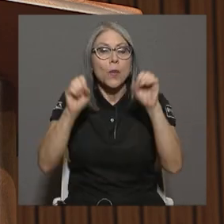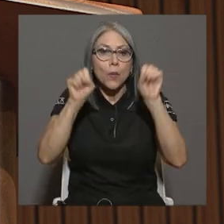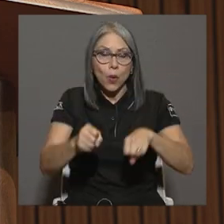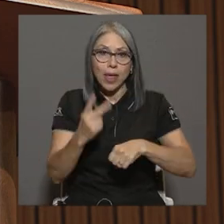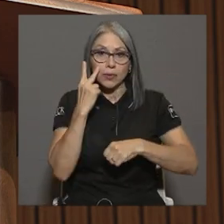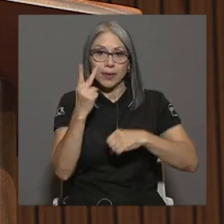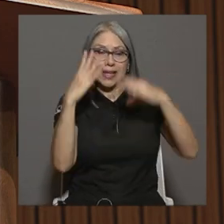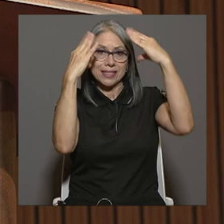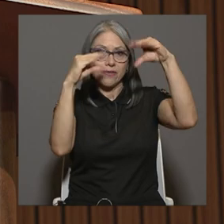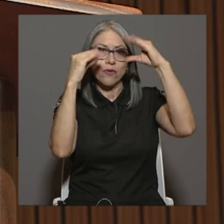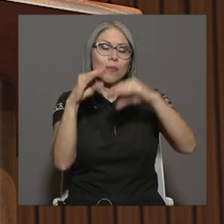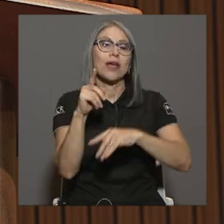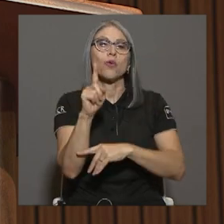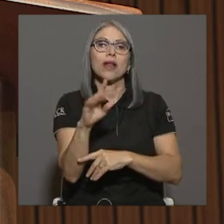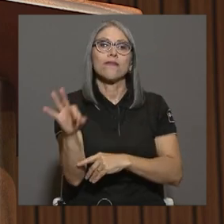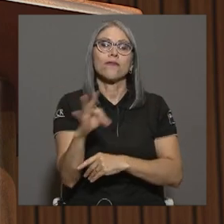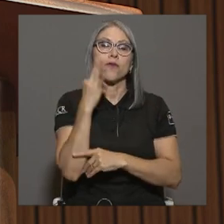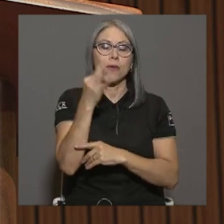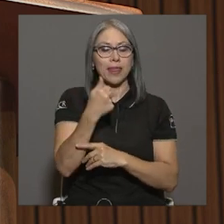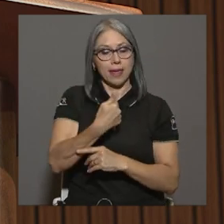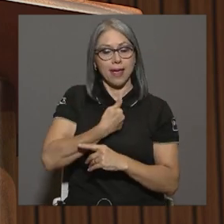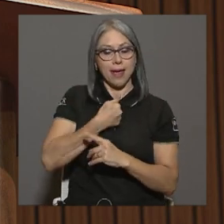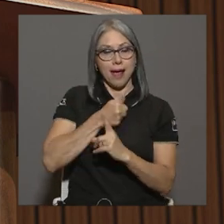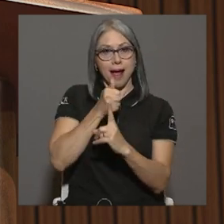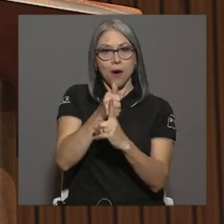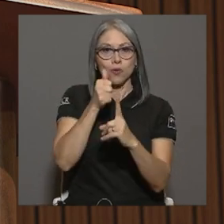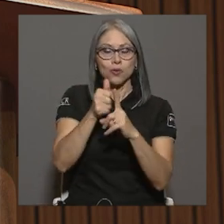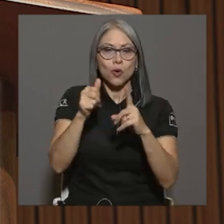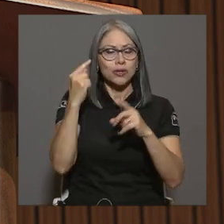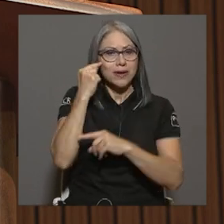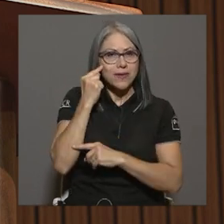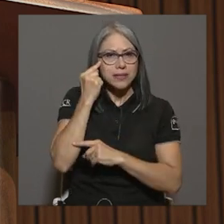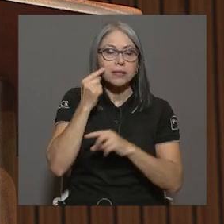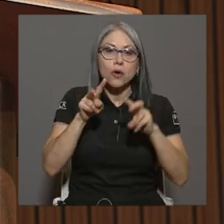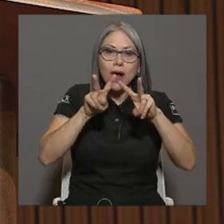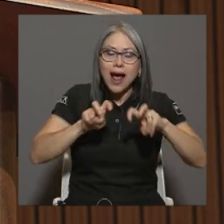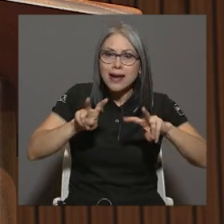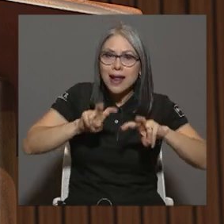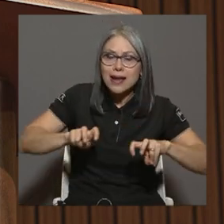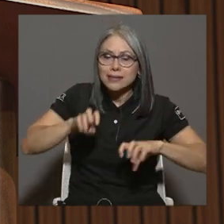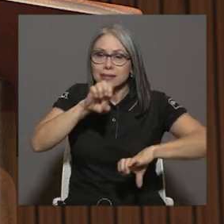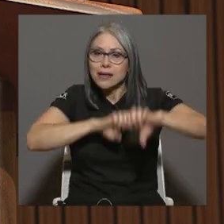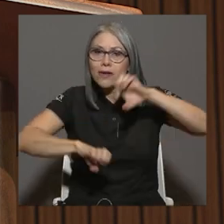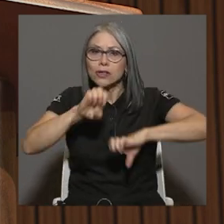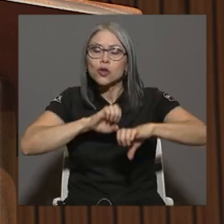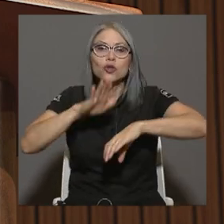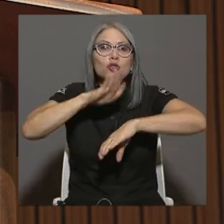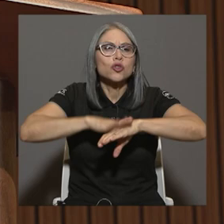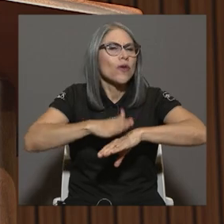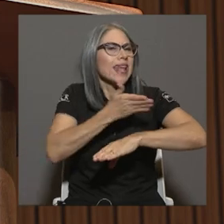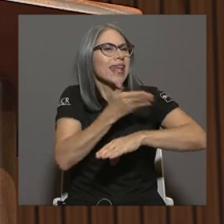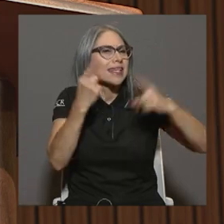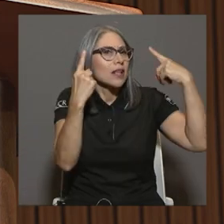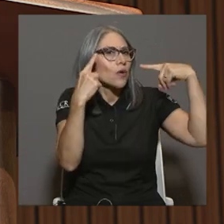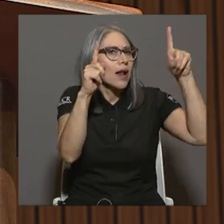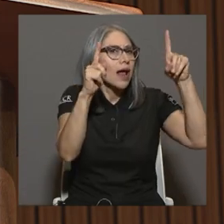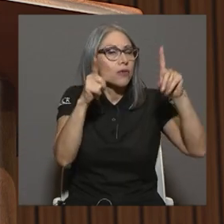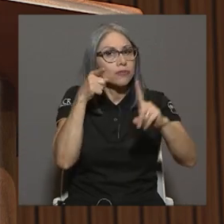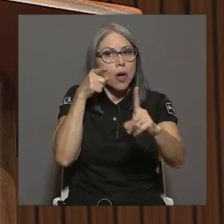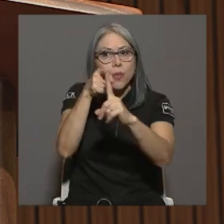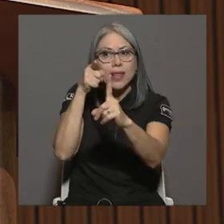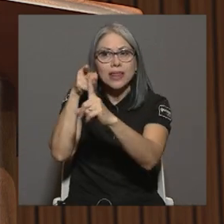este informe un mecanismo de autorreflexión, de análisis y de evaluación sobre los alcances y la consecución de